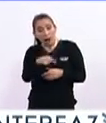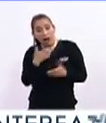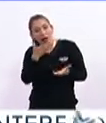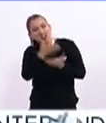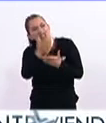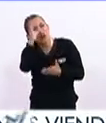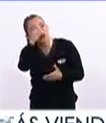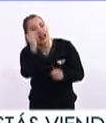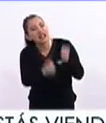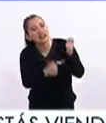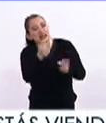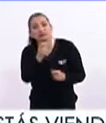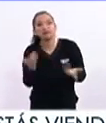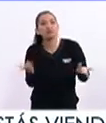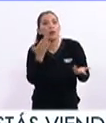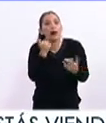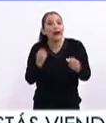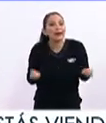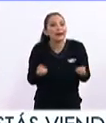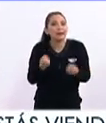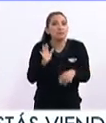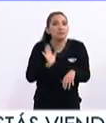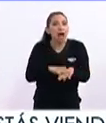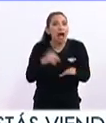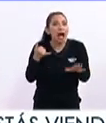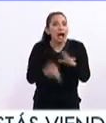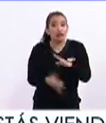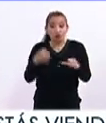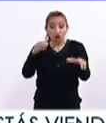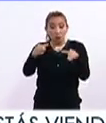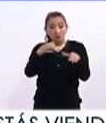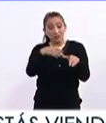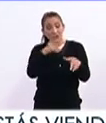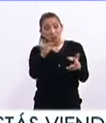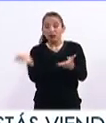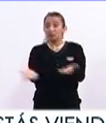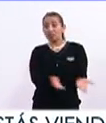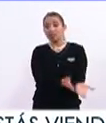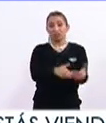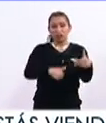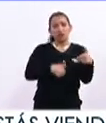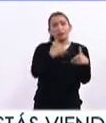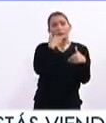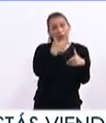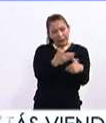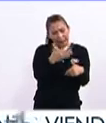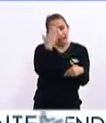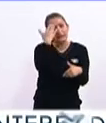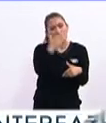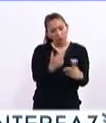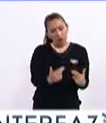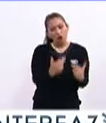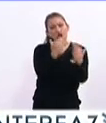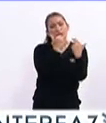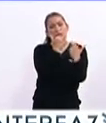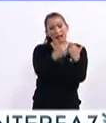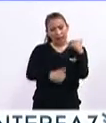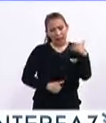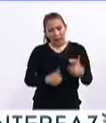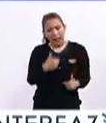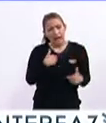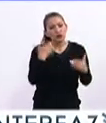consumo cultural más allá del que ofrece el comercio. Está muy bien, que ya lo sabemos y que